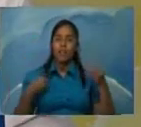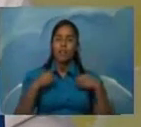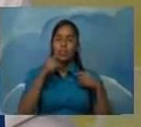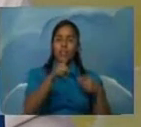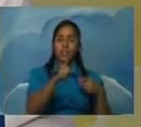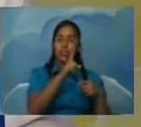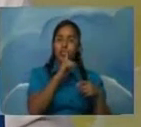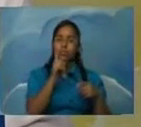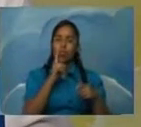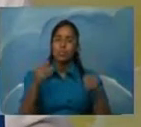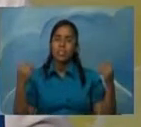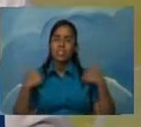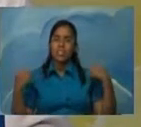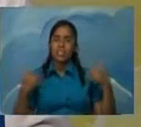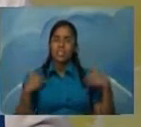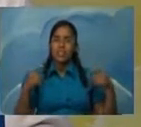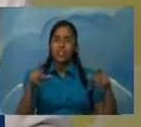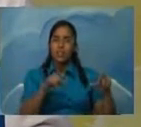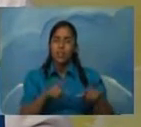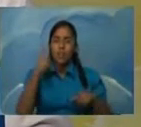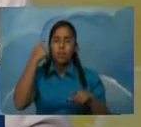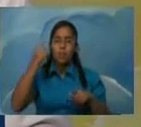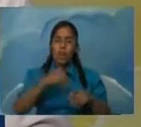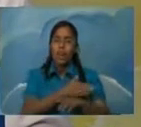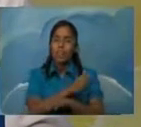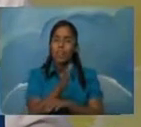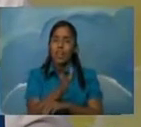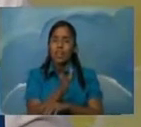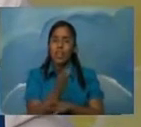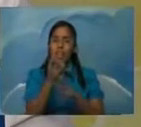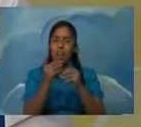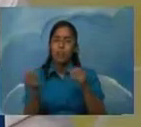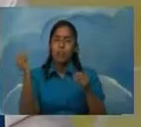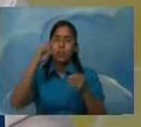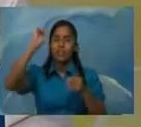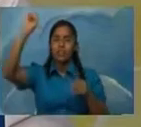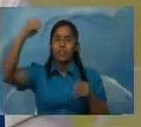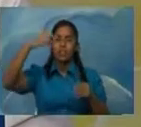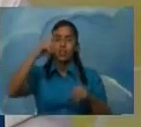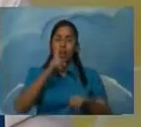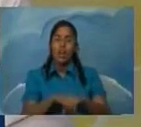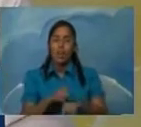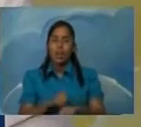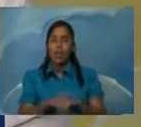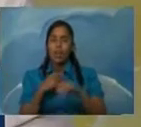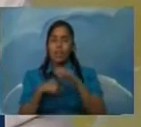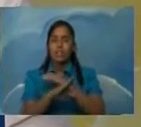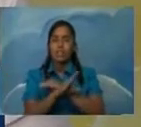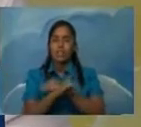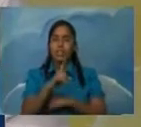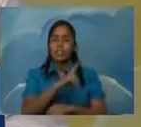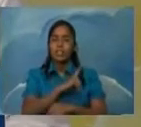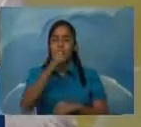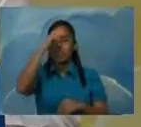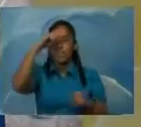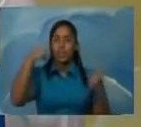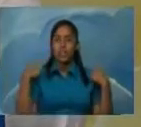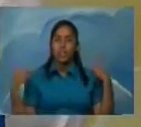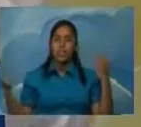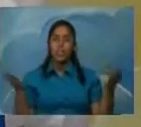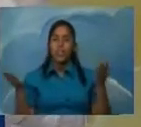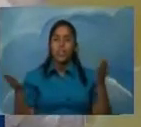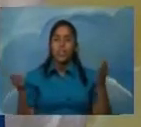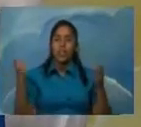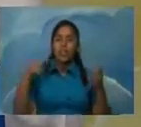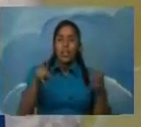nombre. Sacrificarás la Pascua por la tarde a la puesta del sol a la hora que saliste de Egipto. Había